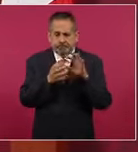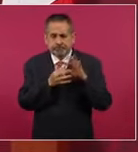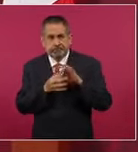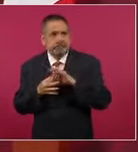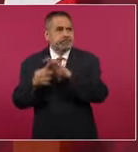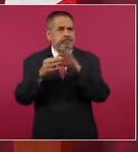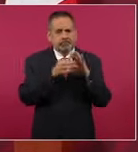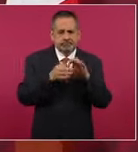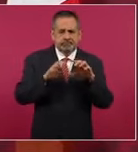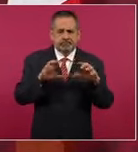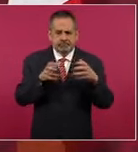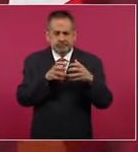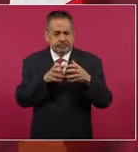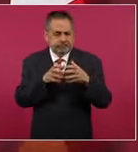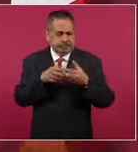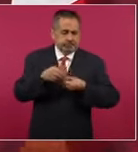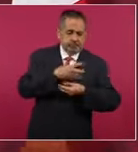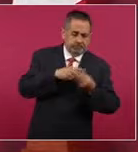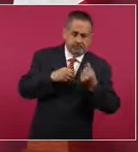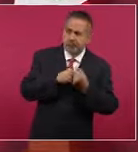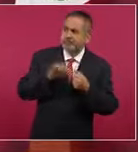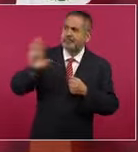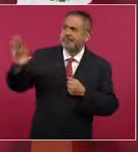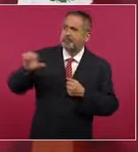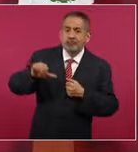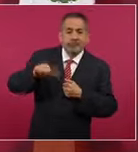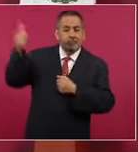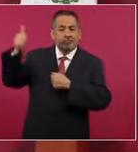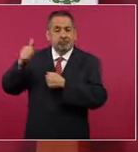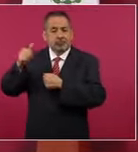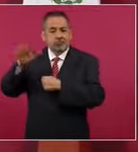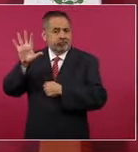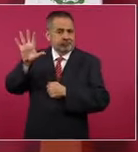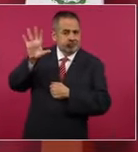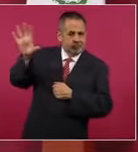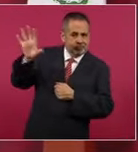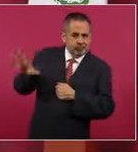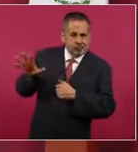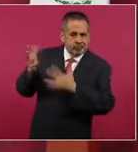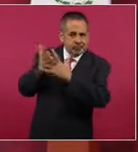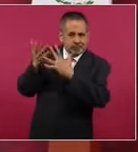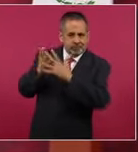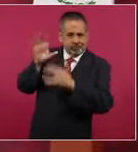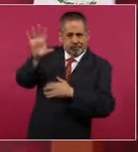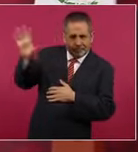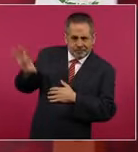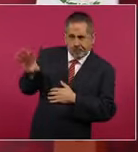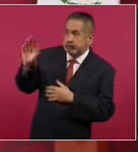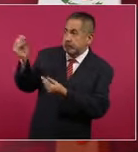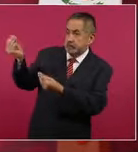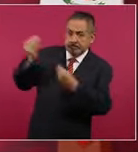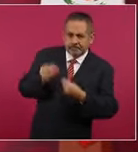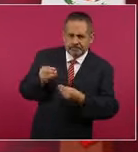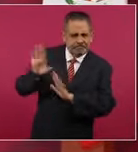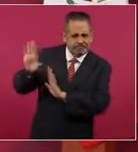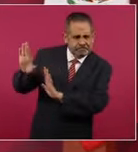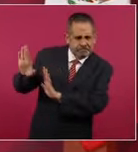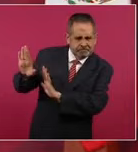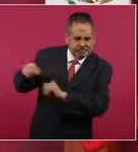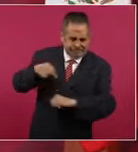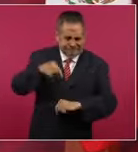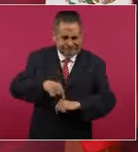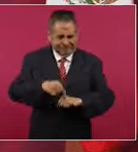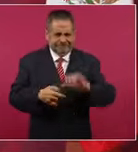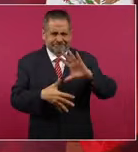para sustituir importaciones de otras regiones del mundo, que se